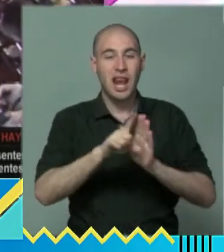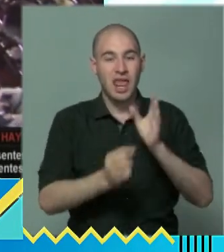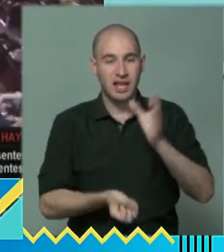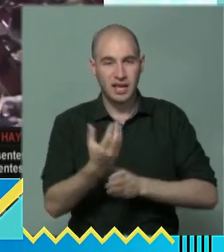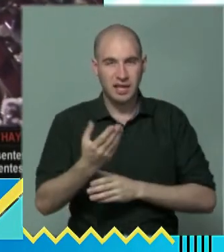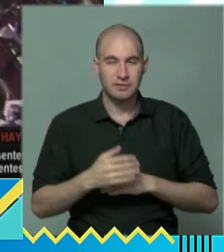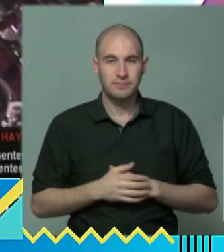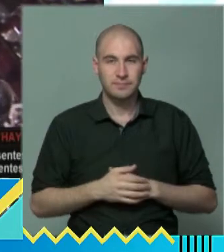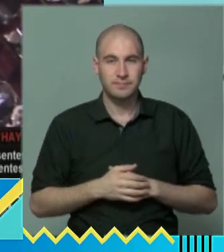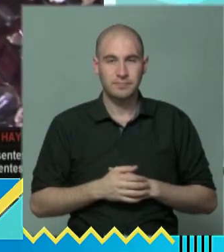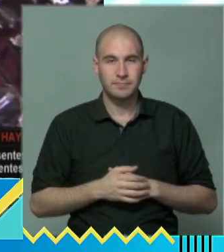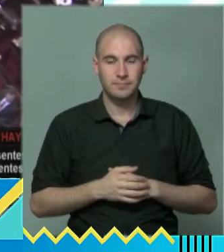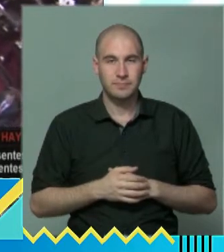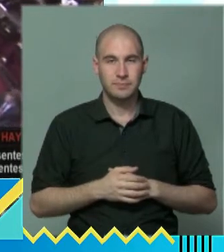legislación